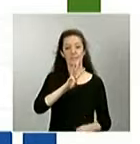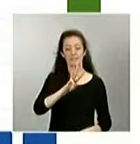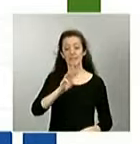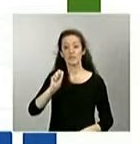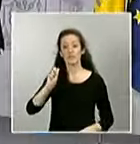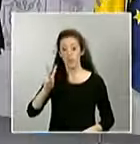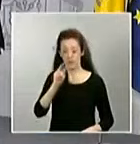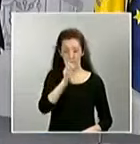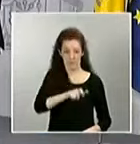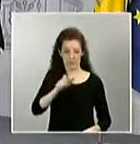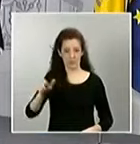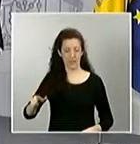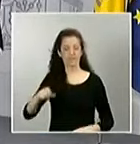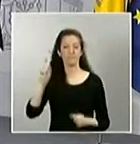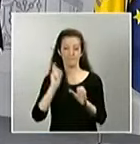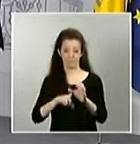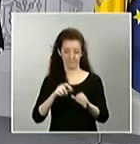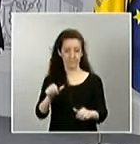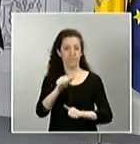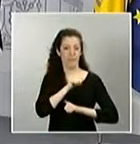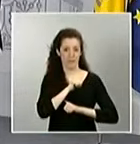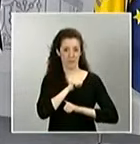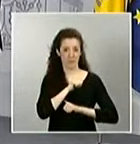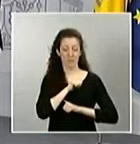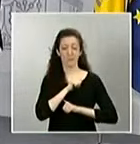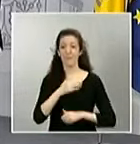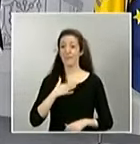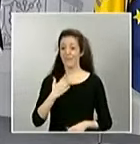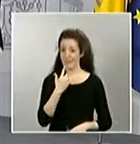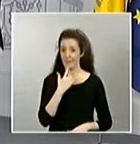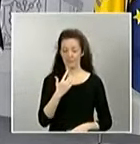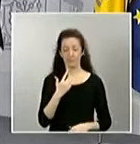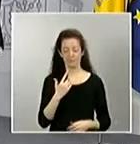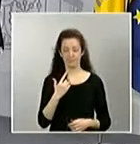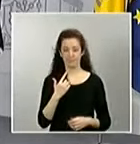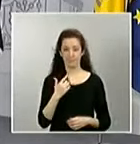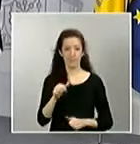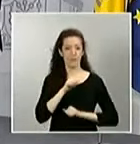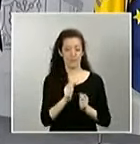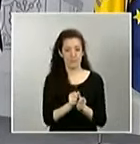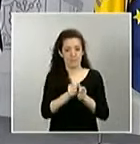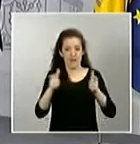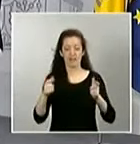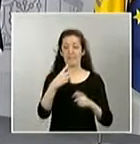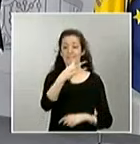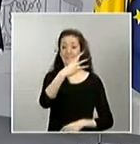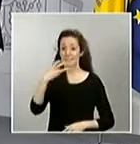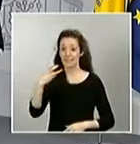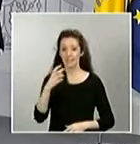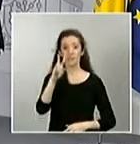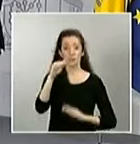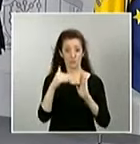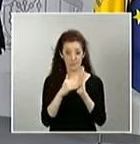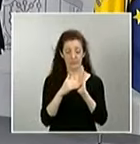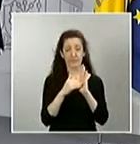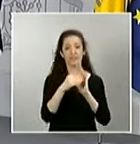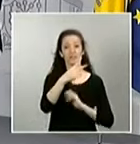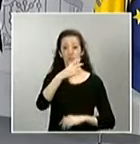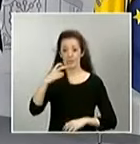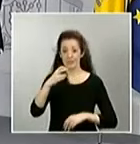paro registrado. Hemos sufrido, insisto, un incremento de 302.265 personas.